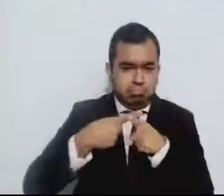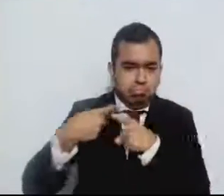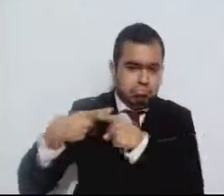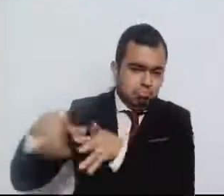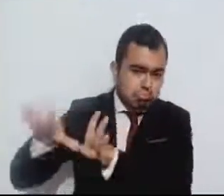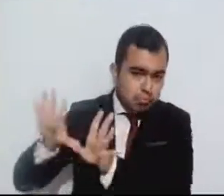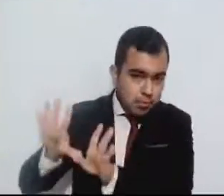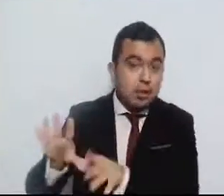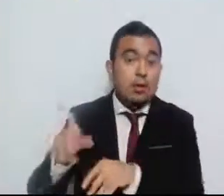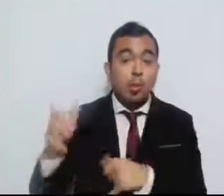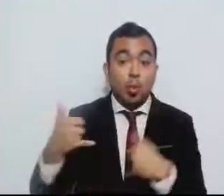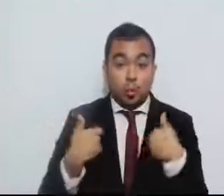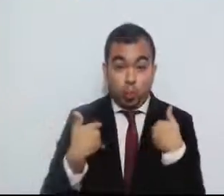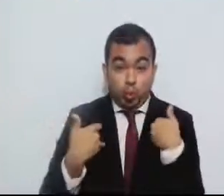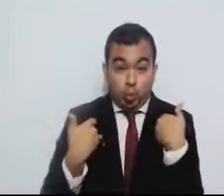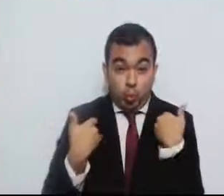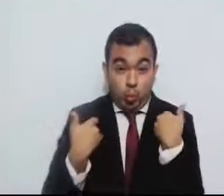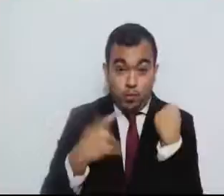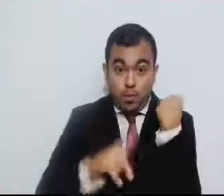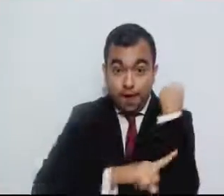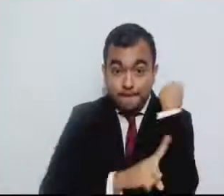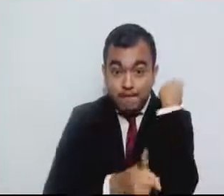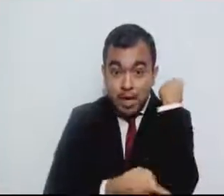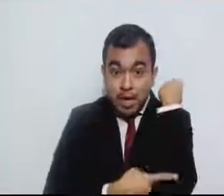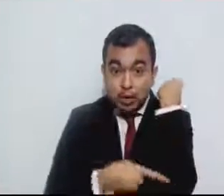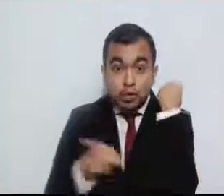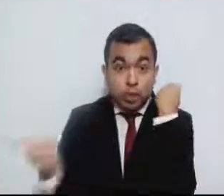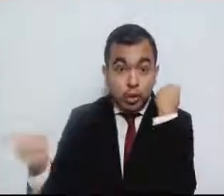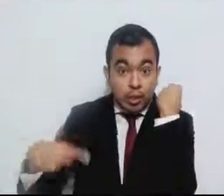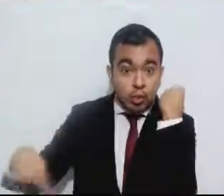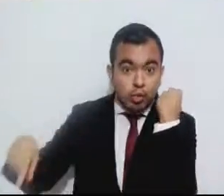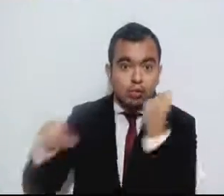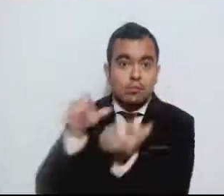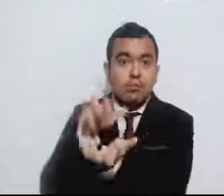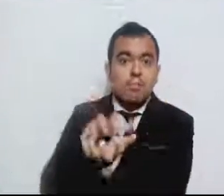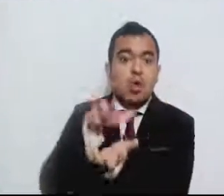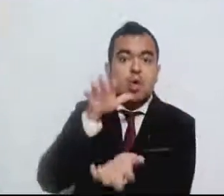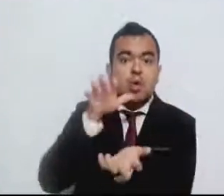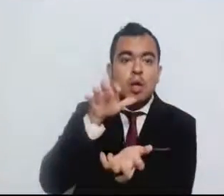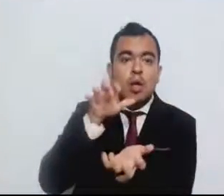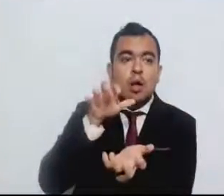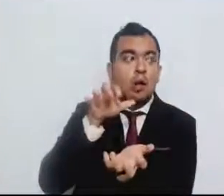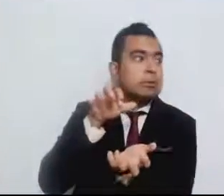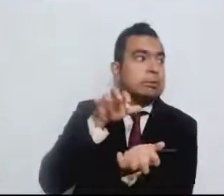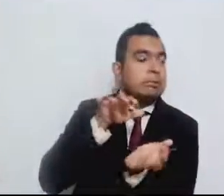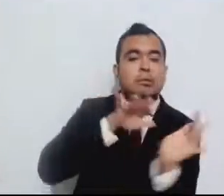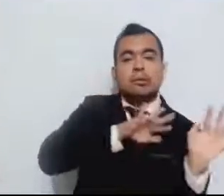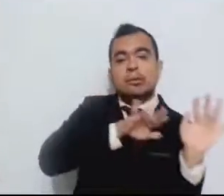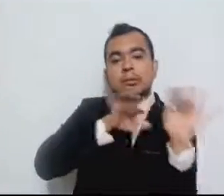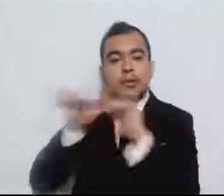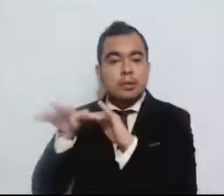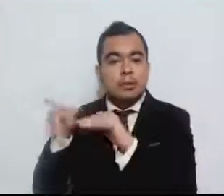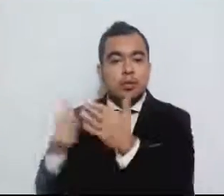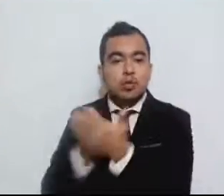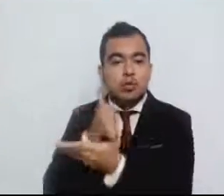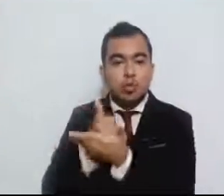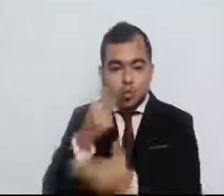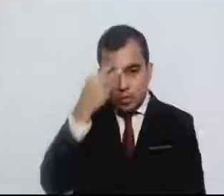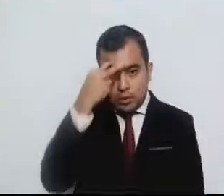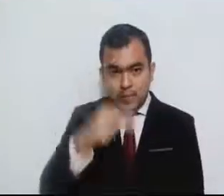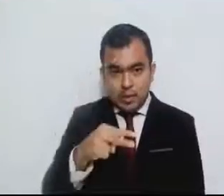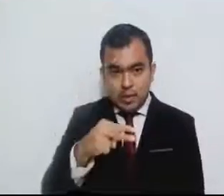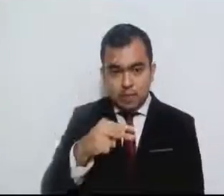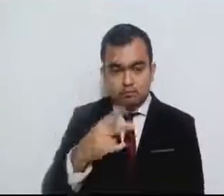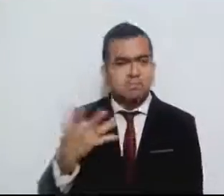embarazos adolescentes, la mayoría van a dar a la Ciudad de México. Entonces, ¿por qué no en el Estado de